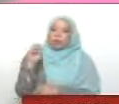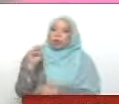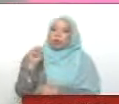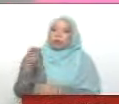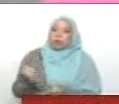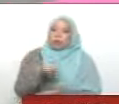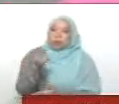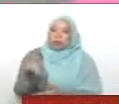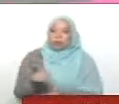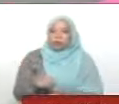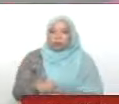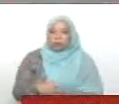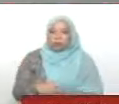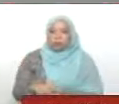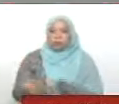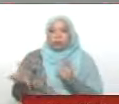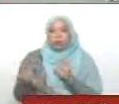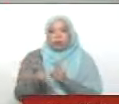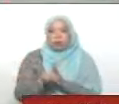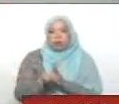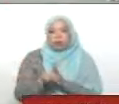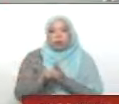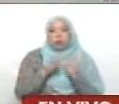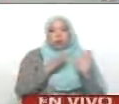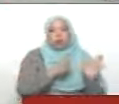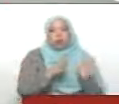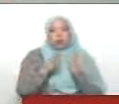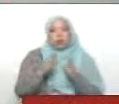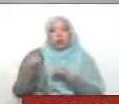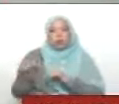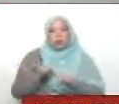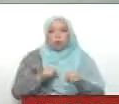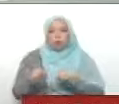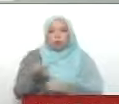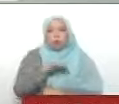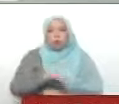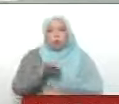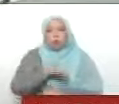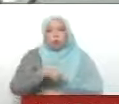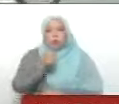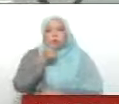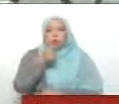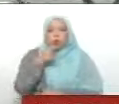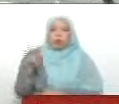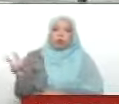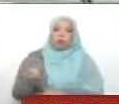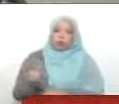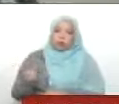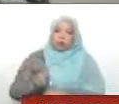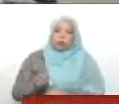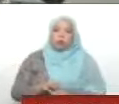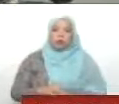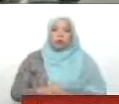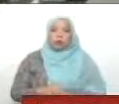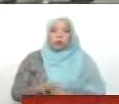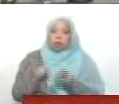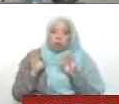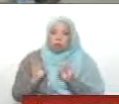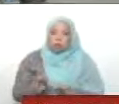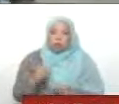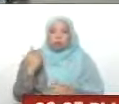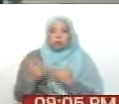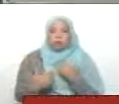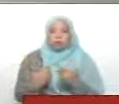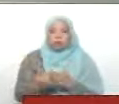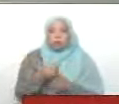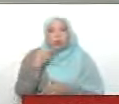Nacional, para que la ley organice este tremendo movimiento grandísimo que hay en el país, ¿verdad? Y ahí